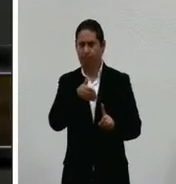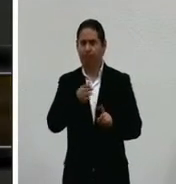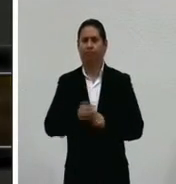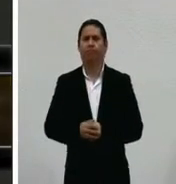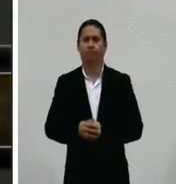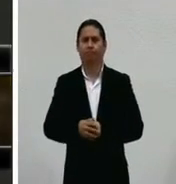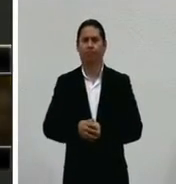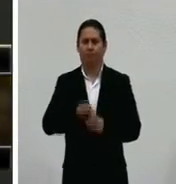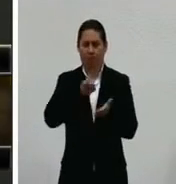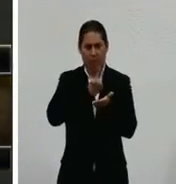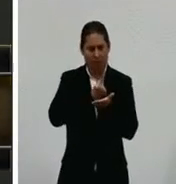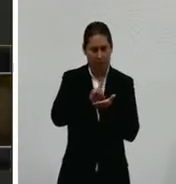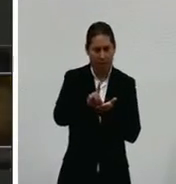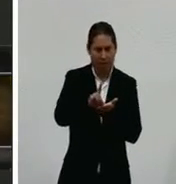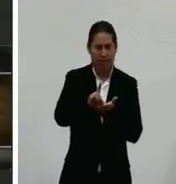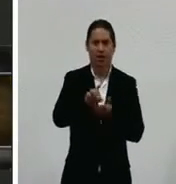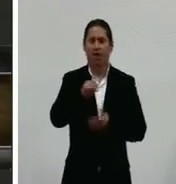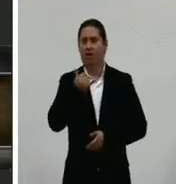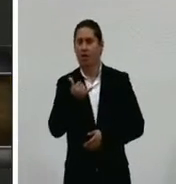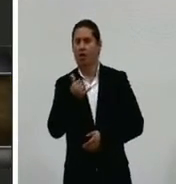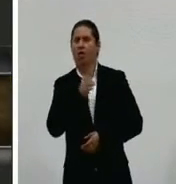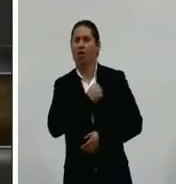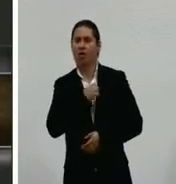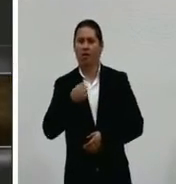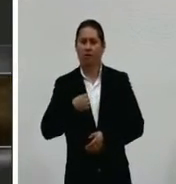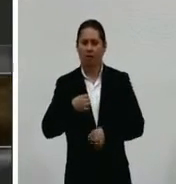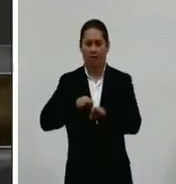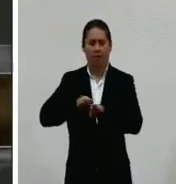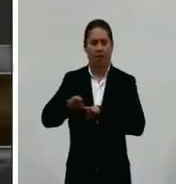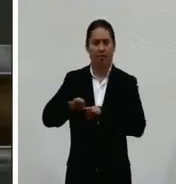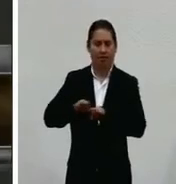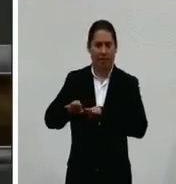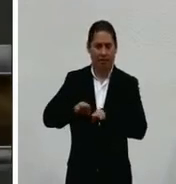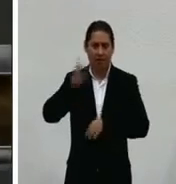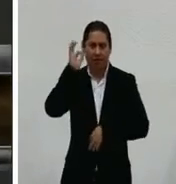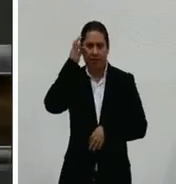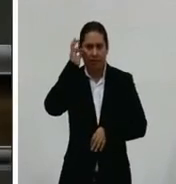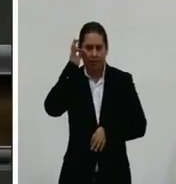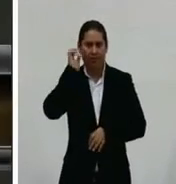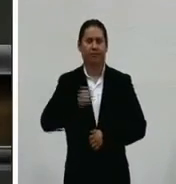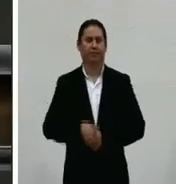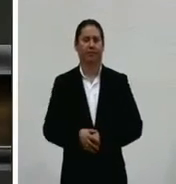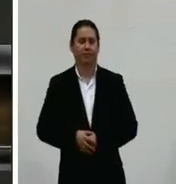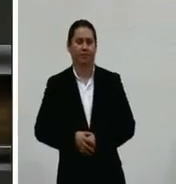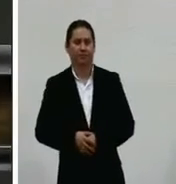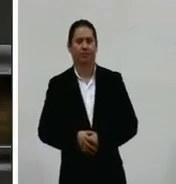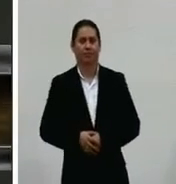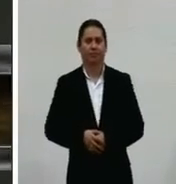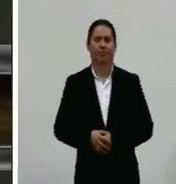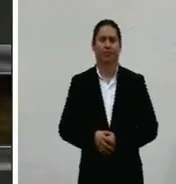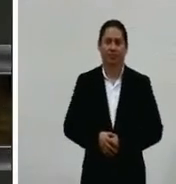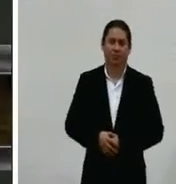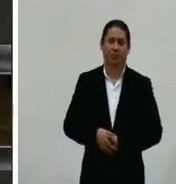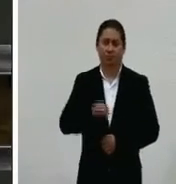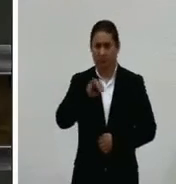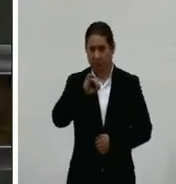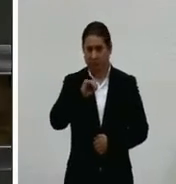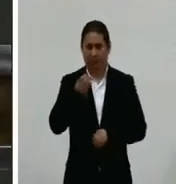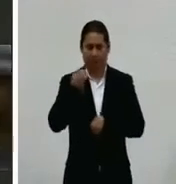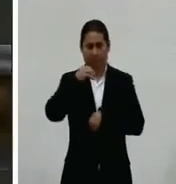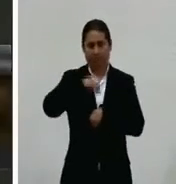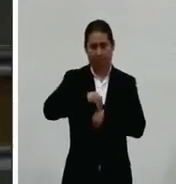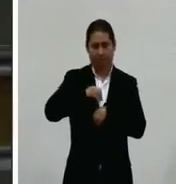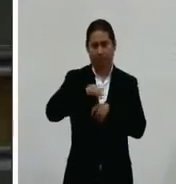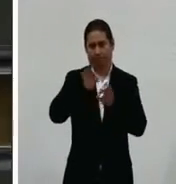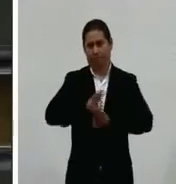determinar los derechos y obligaciones de los trabajadores a su servicio. De aquí la importancia en su aplicación de la adición a la